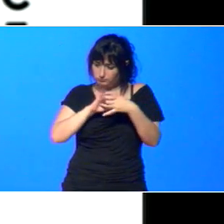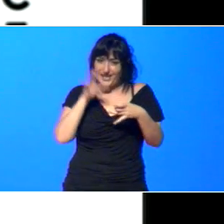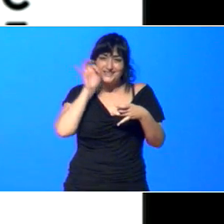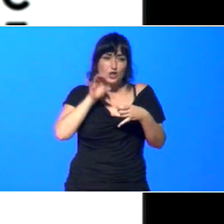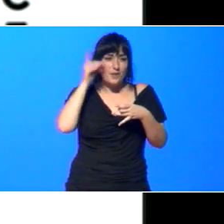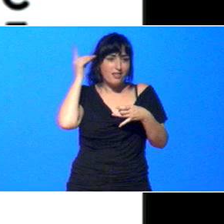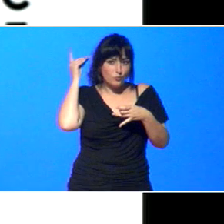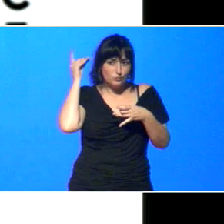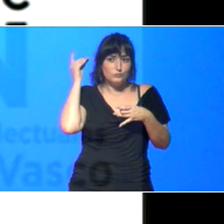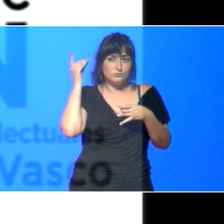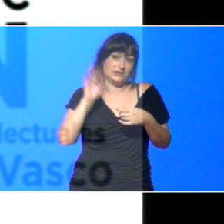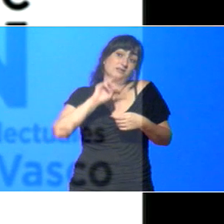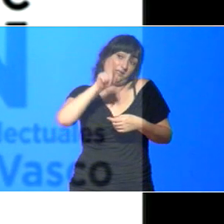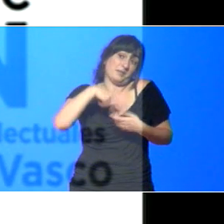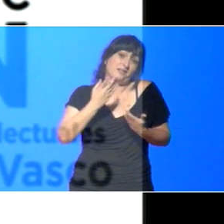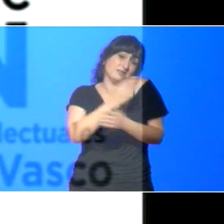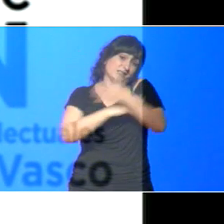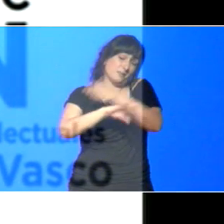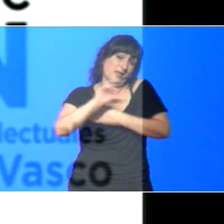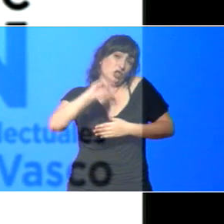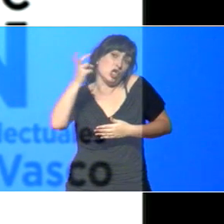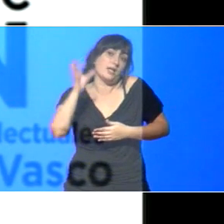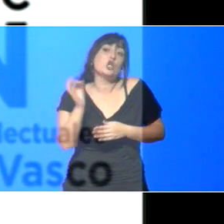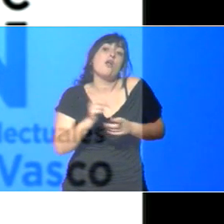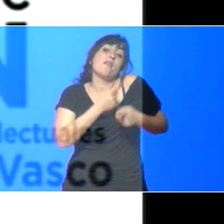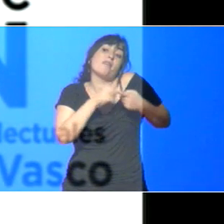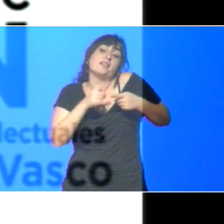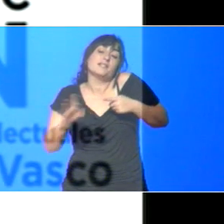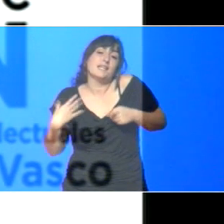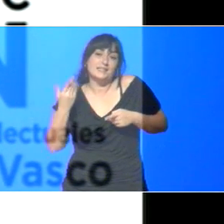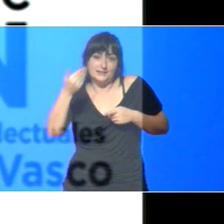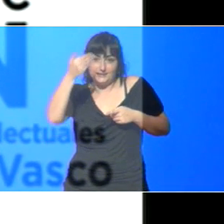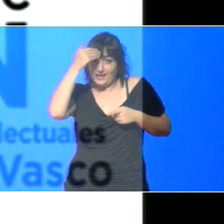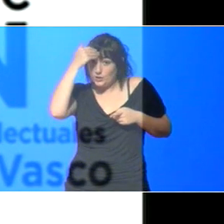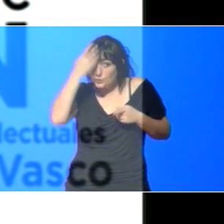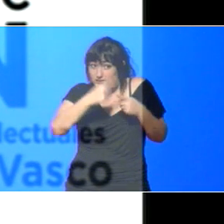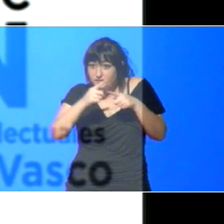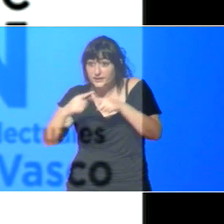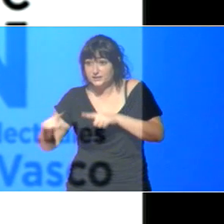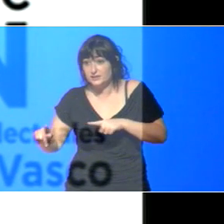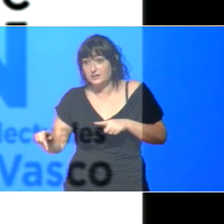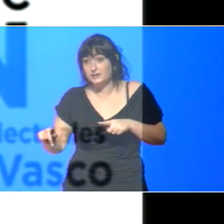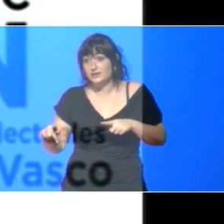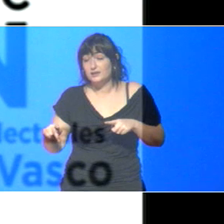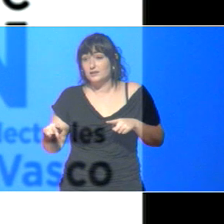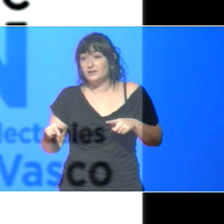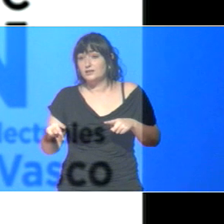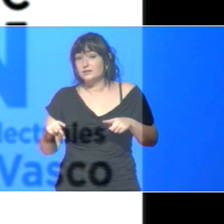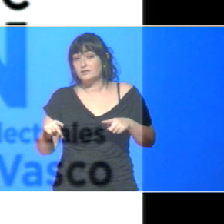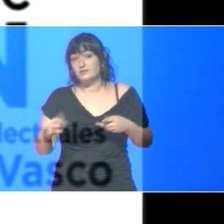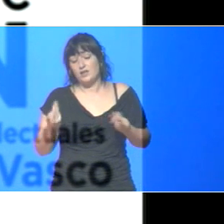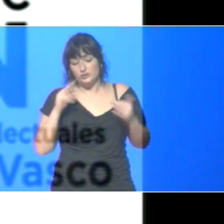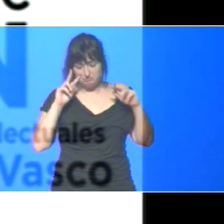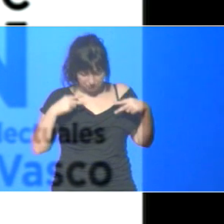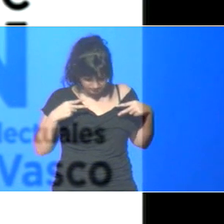otras discapacidades o diversidades intelectuales, lógicamente nosotros de donde tenemos que partir es también un poco así hasta desde nuestro propio sentido de la